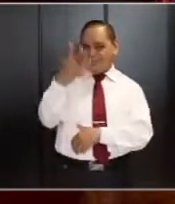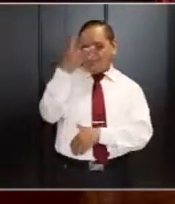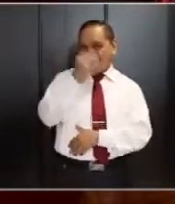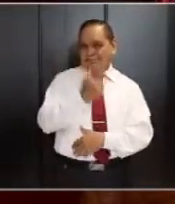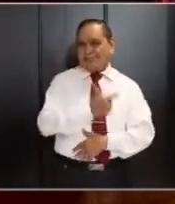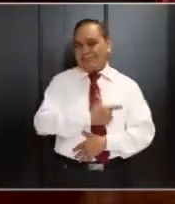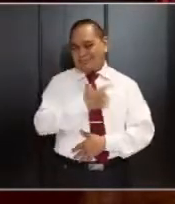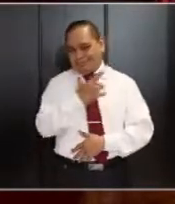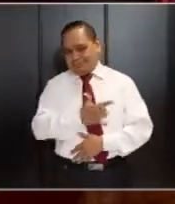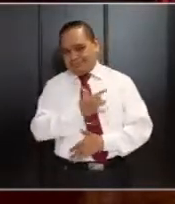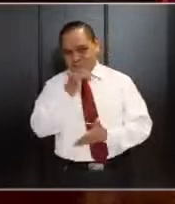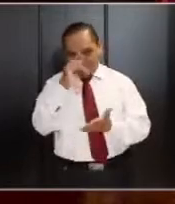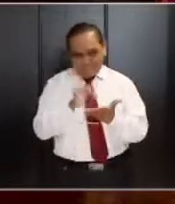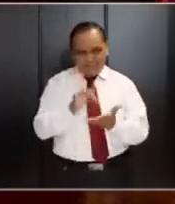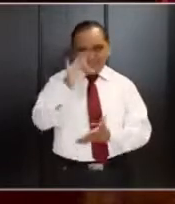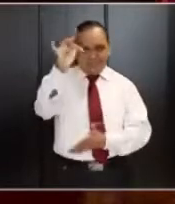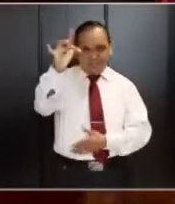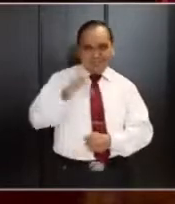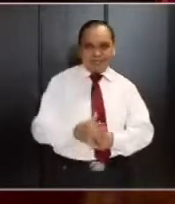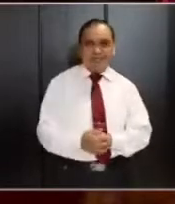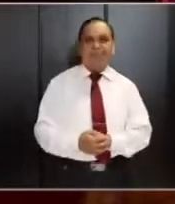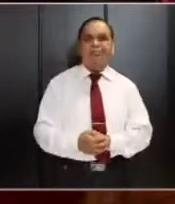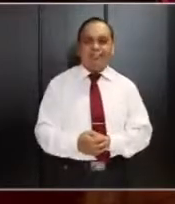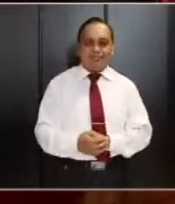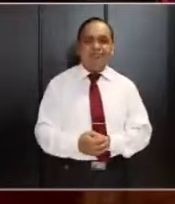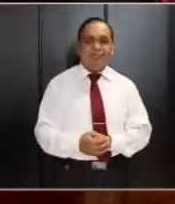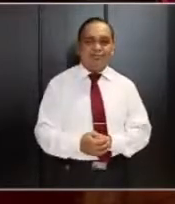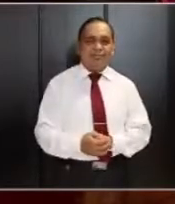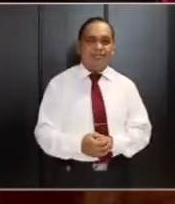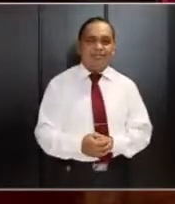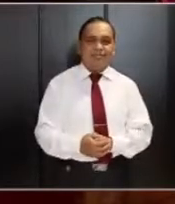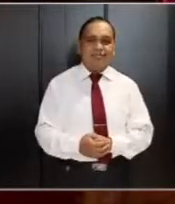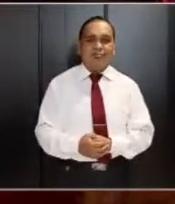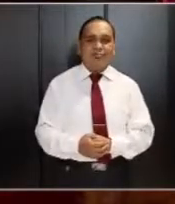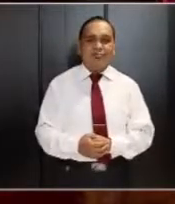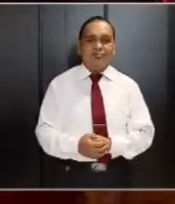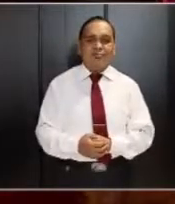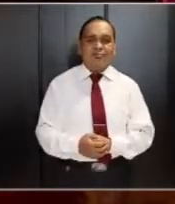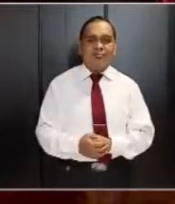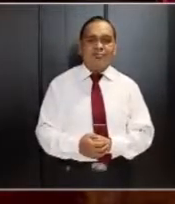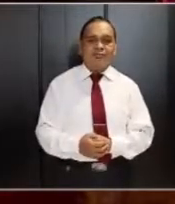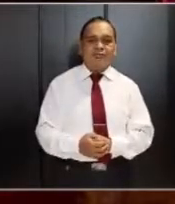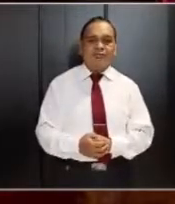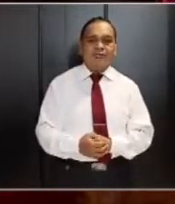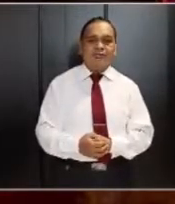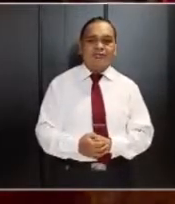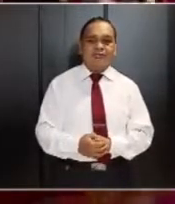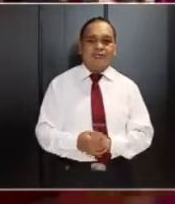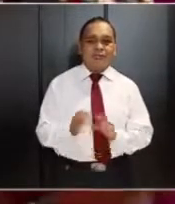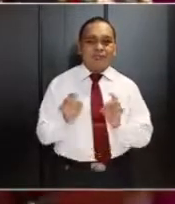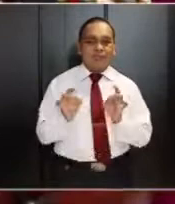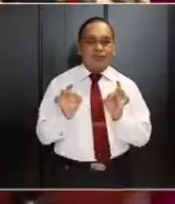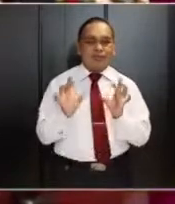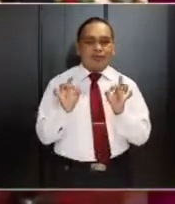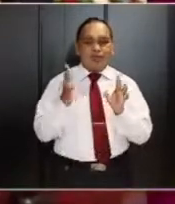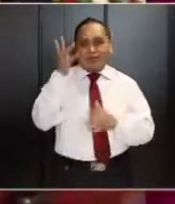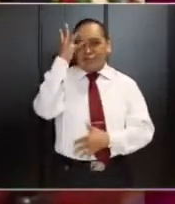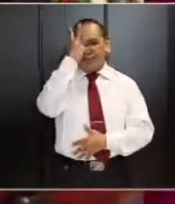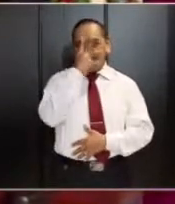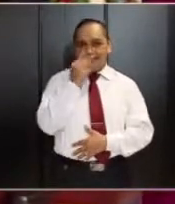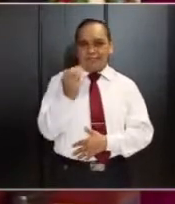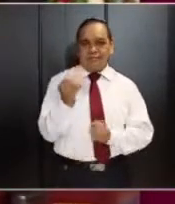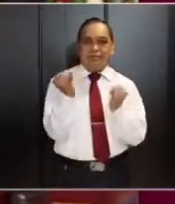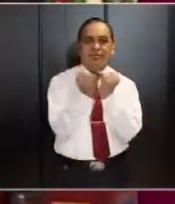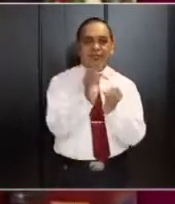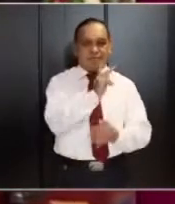agradezco muchísimo. Y bueno, estuvimos, nada más les platico porque fue bellísimo, fueron momentos muy emotivos. Recibieron